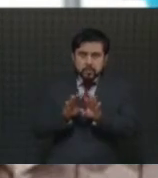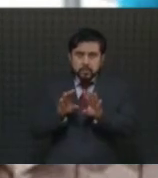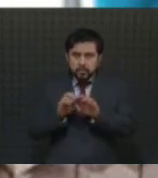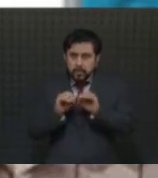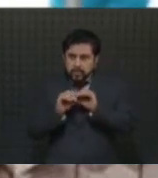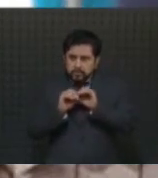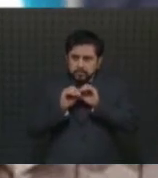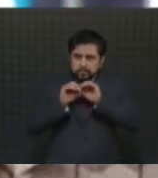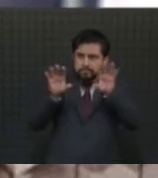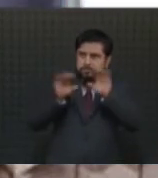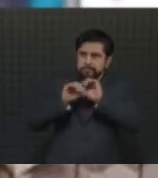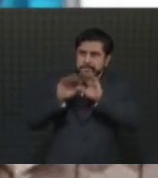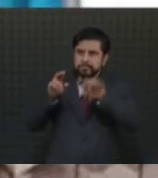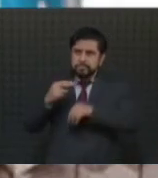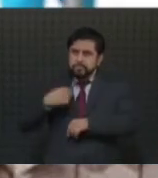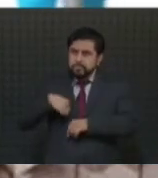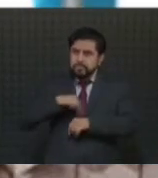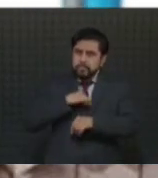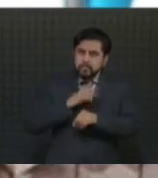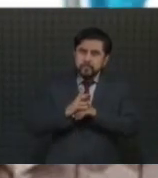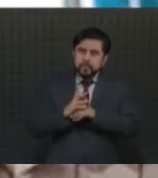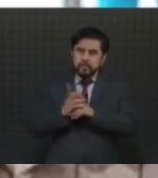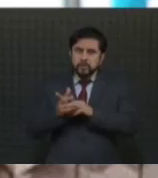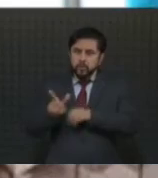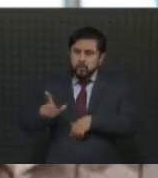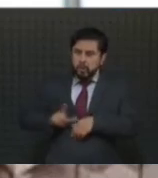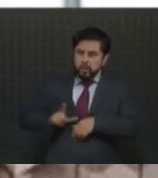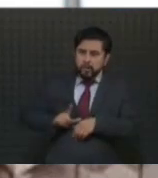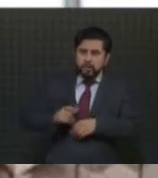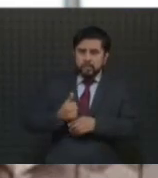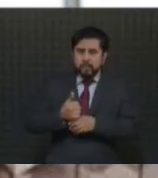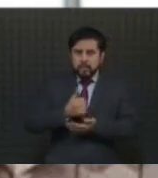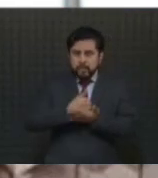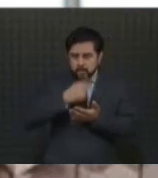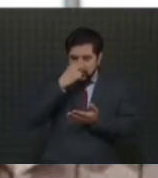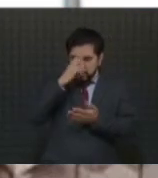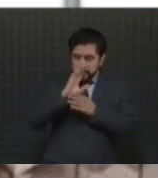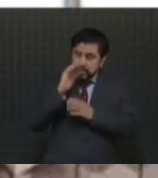Robles, que preguntamos a mucha gente de la ciudad